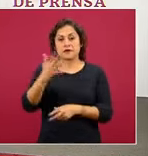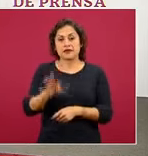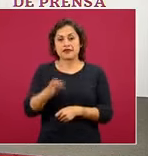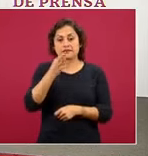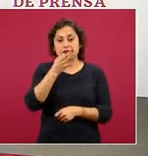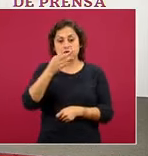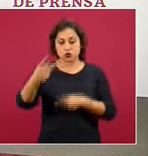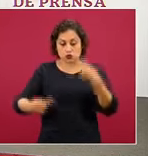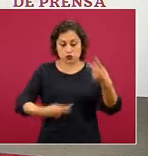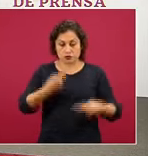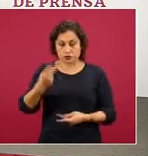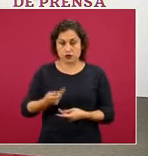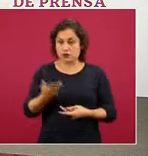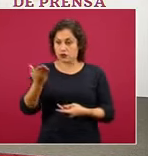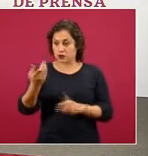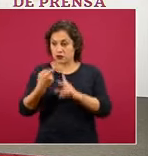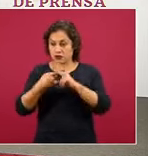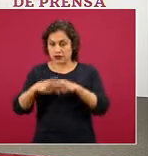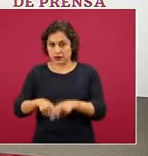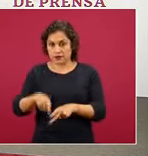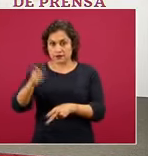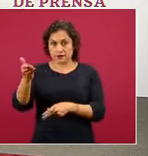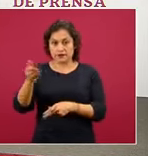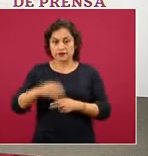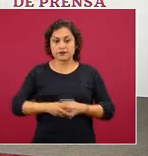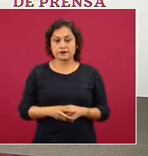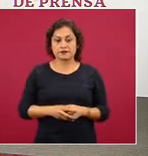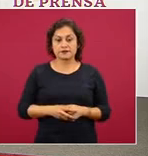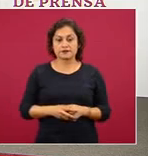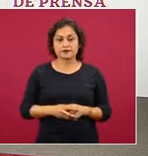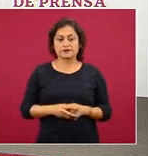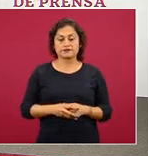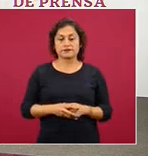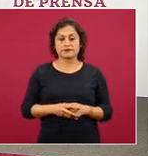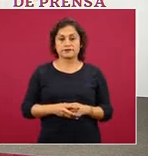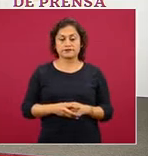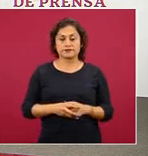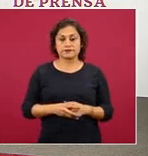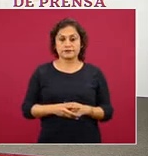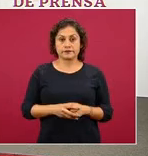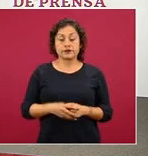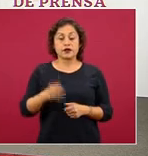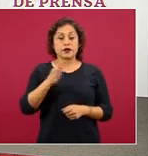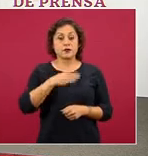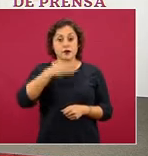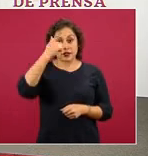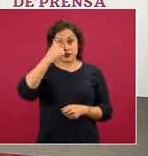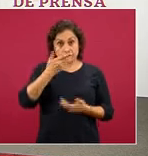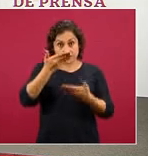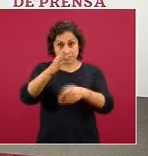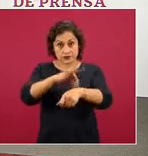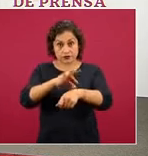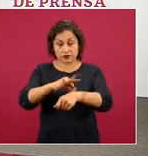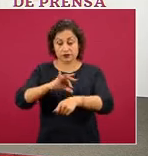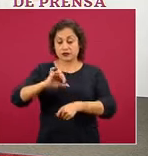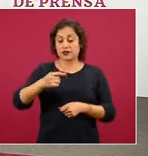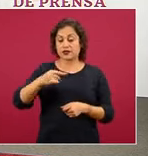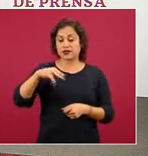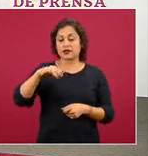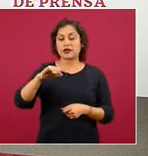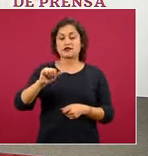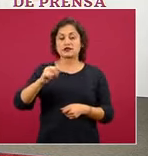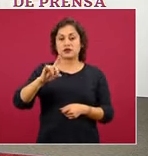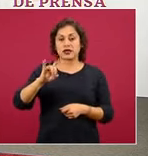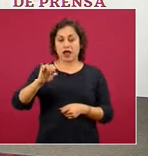a empezar por aquí y después pregunta de atrás. Gracias. Buenas noches, doctor Ignacio de Alba, de Pie de